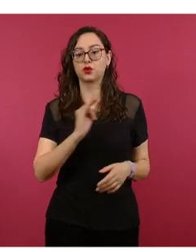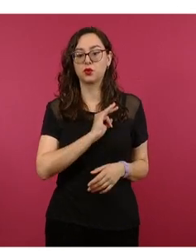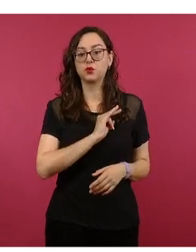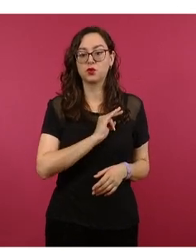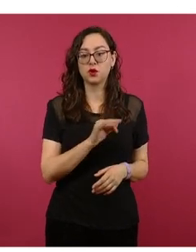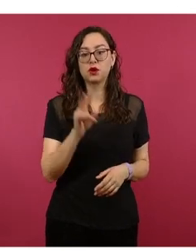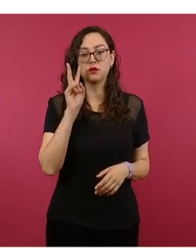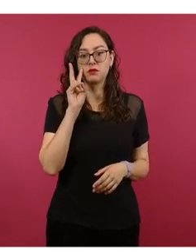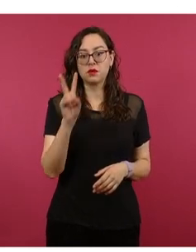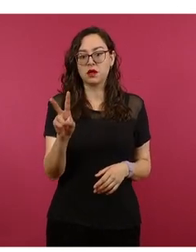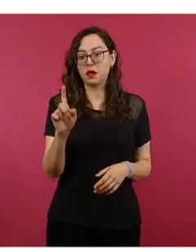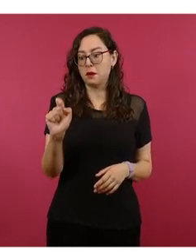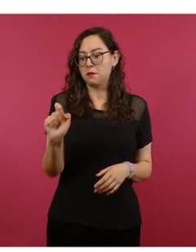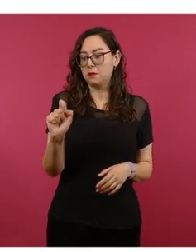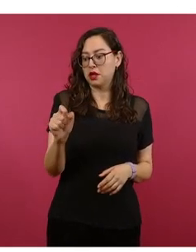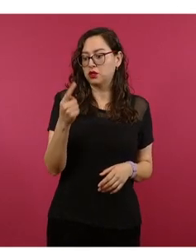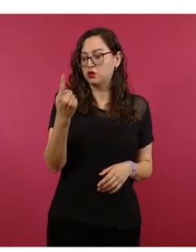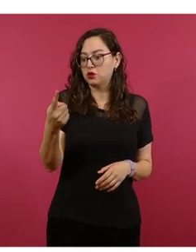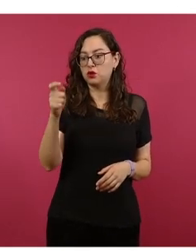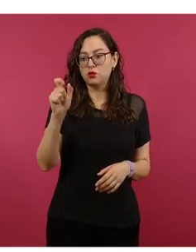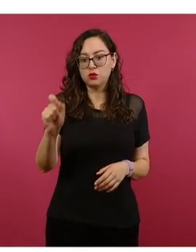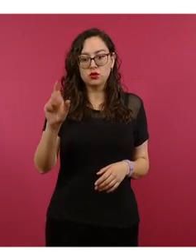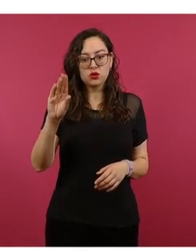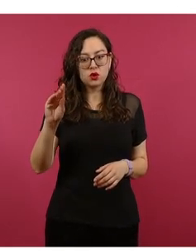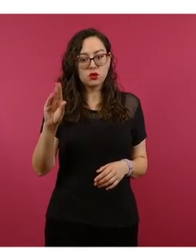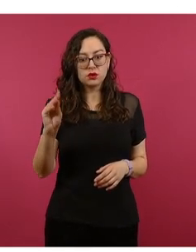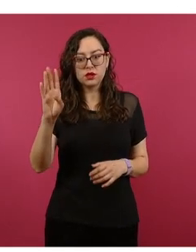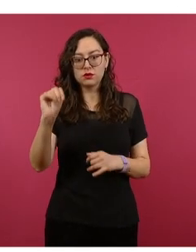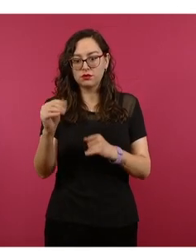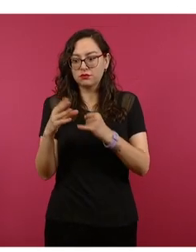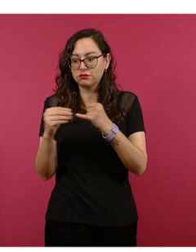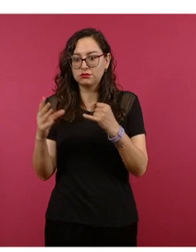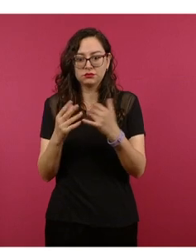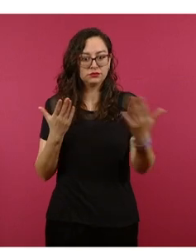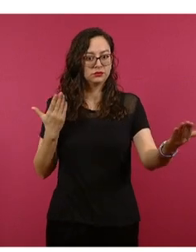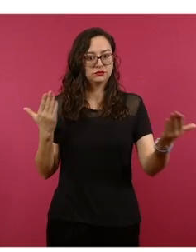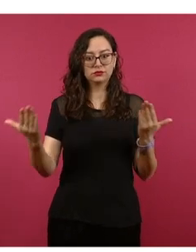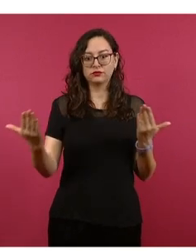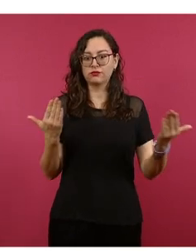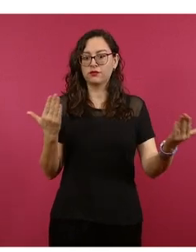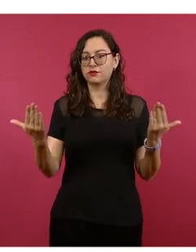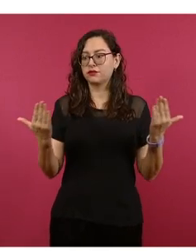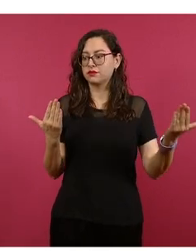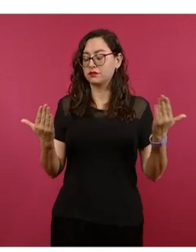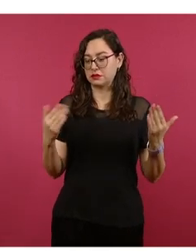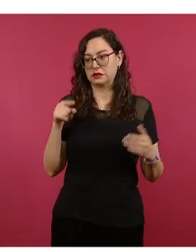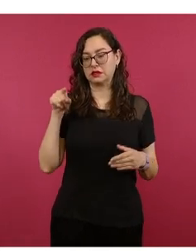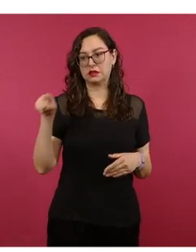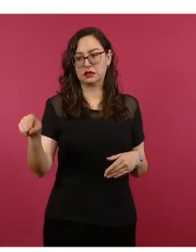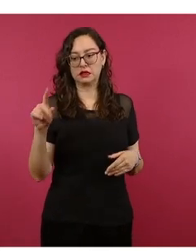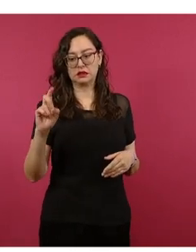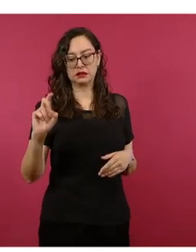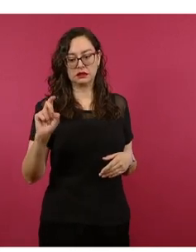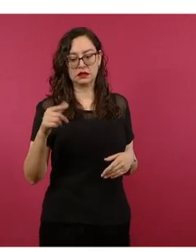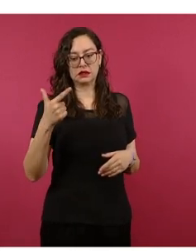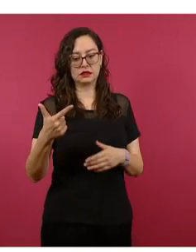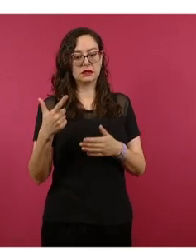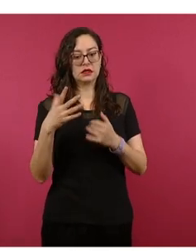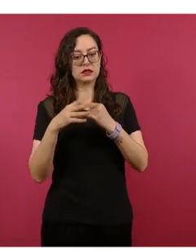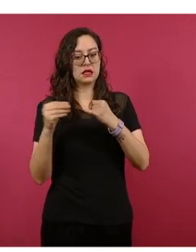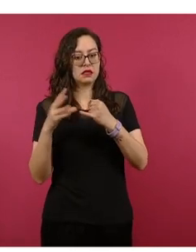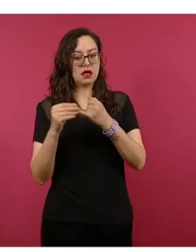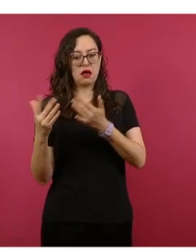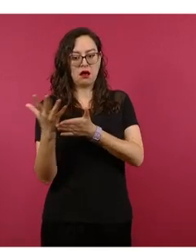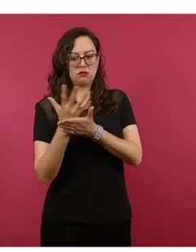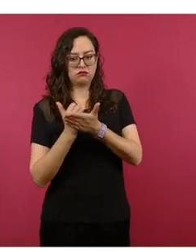solamente 21 pesos con 99 centavos y únicamente 37 centavos de ganancia. Es curioso, como les digo, lo que está